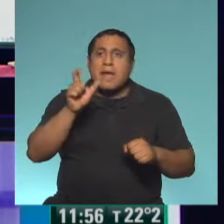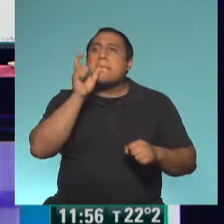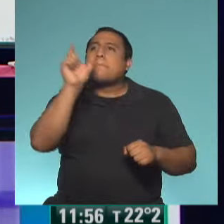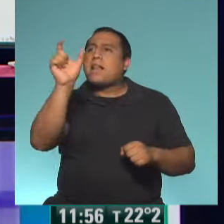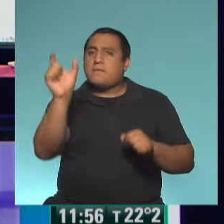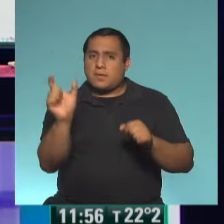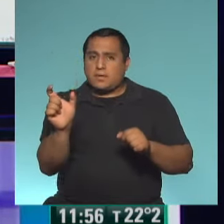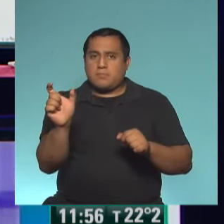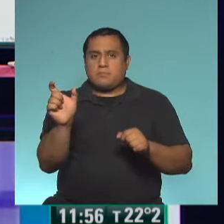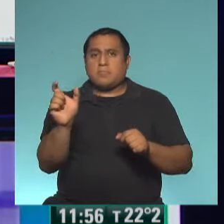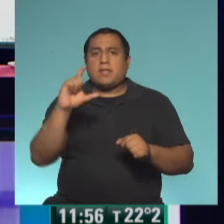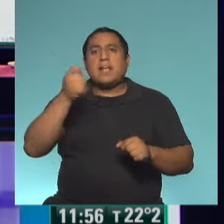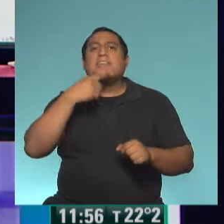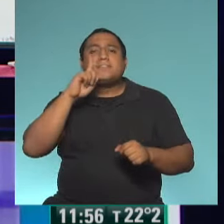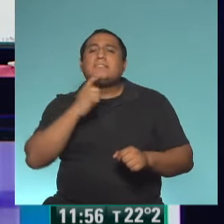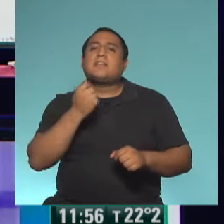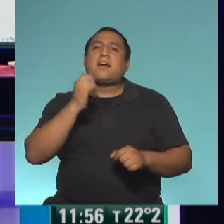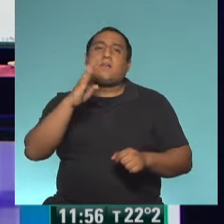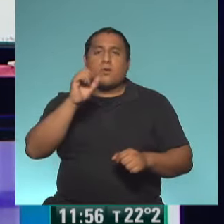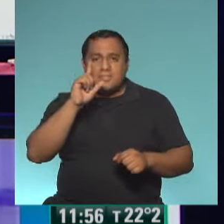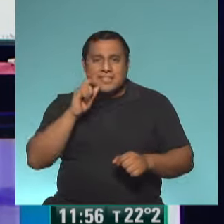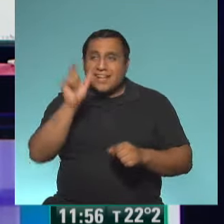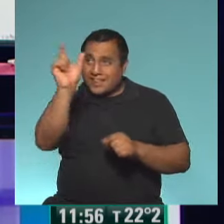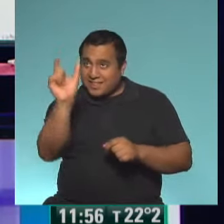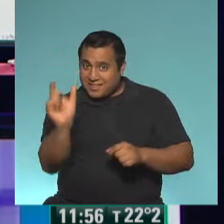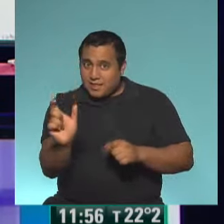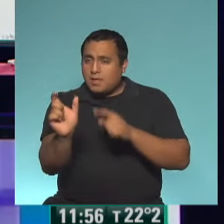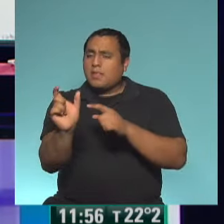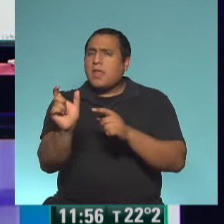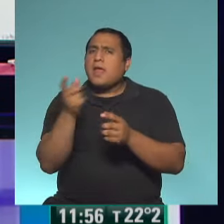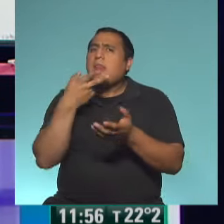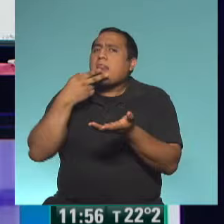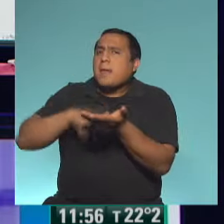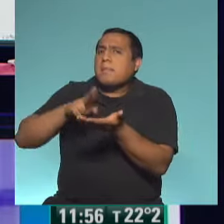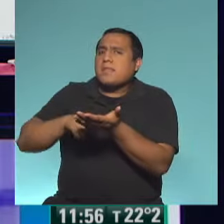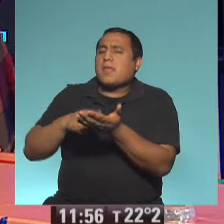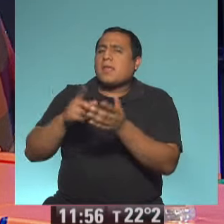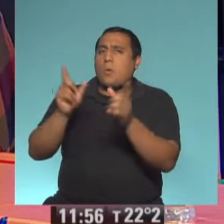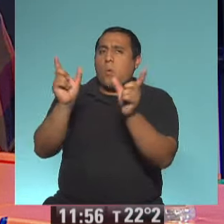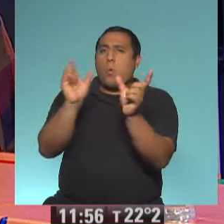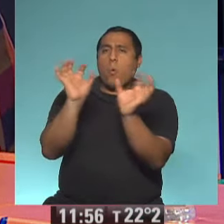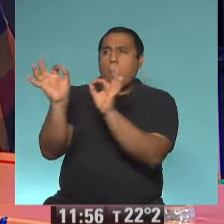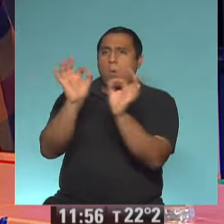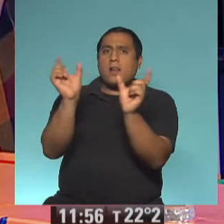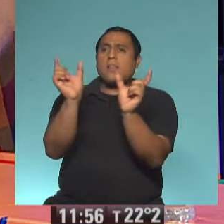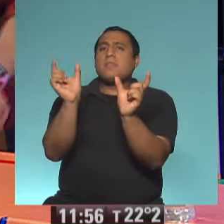palabras? Casita, bolsita, pañuelito. Algo se repite. ¿Qué será? ¿Qué se